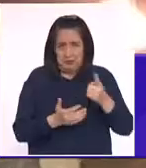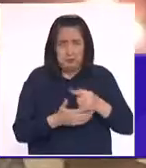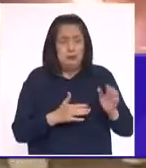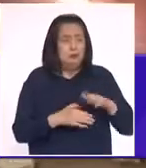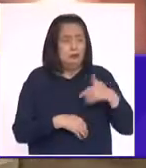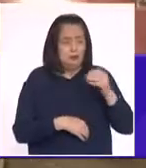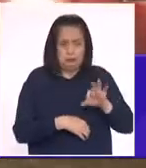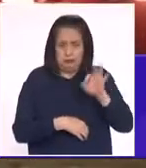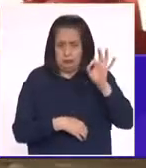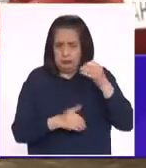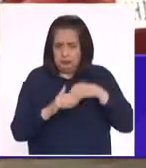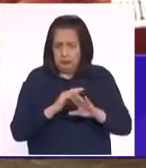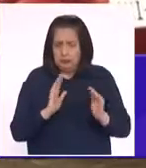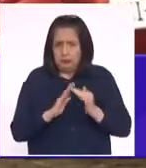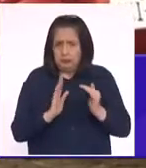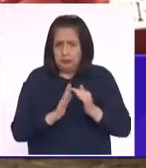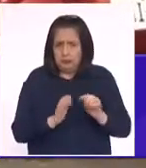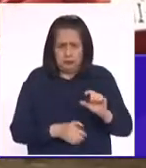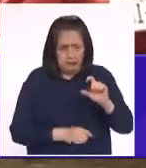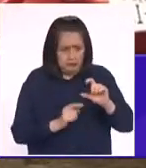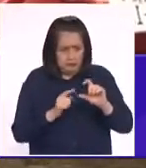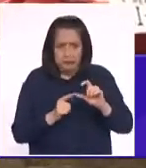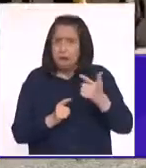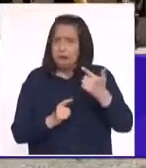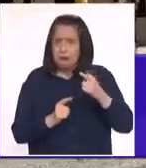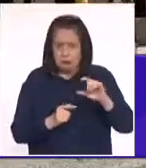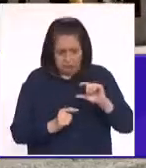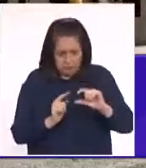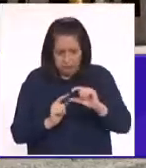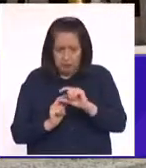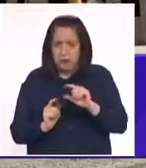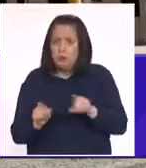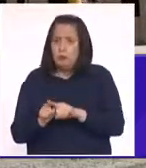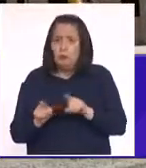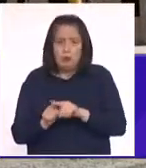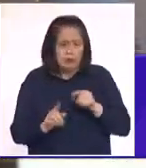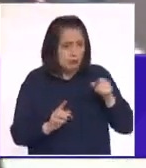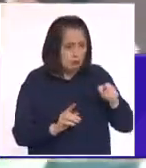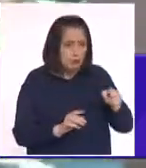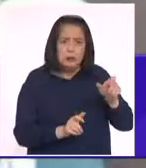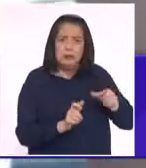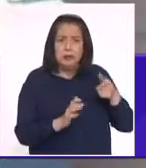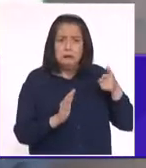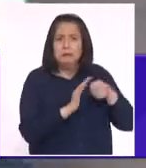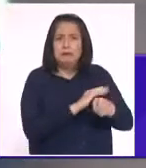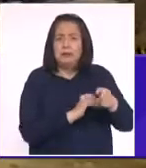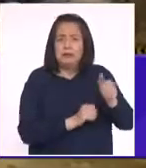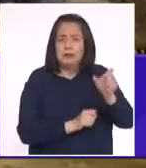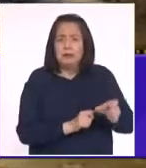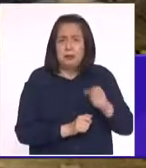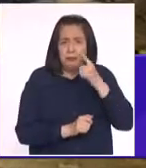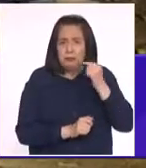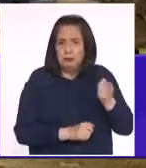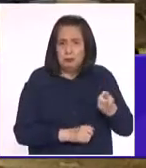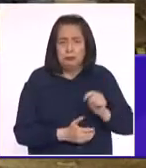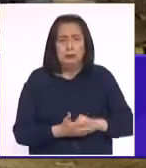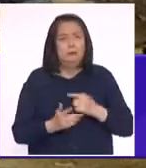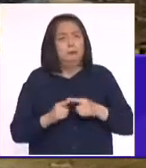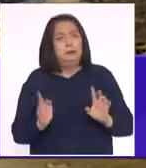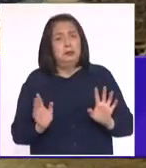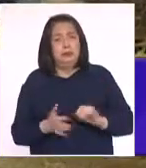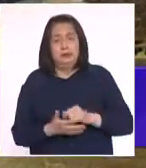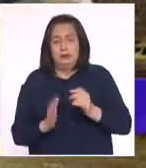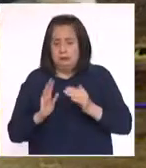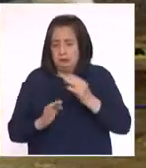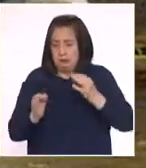luego que hallaran en su vivienda municiones del mismo calibre que el que emplearon los sicarios para acabar con la vida de Tomás Rosales Domínguez. Sin embargo, el